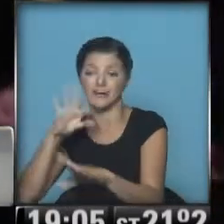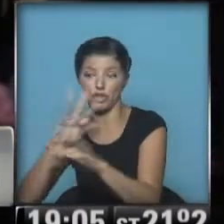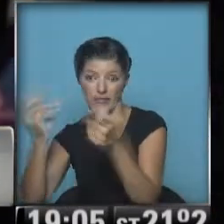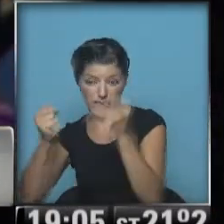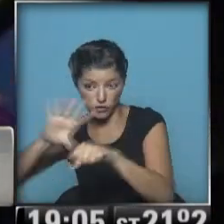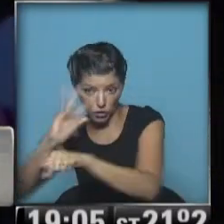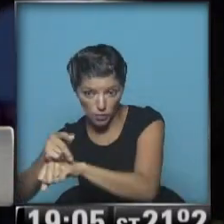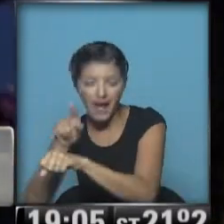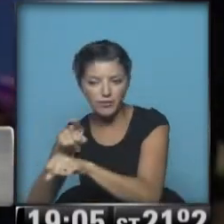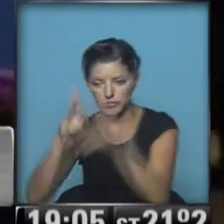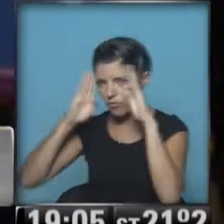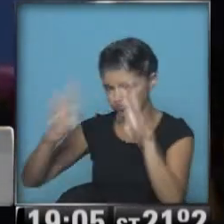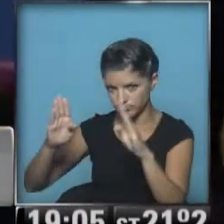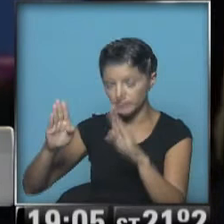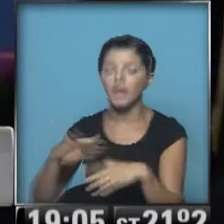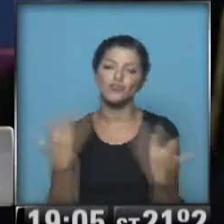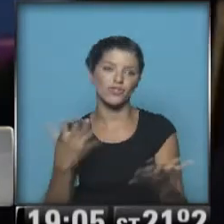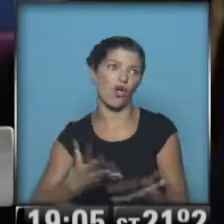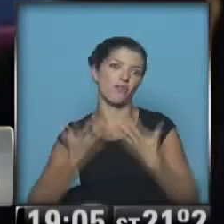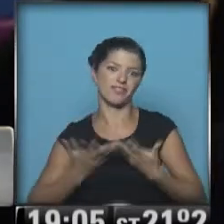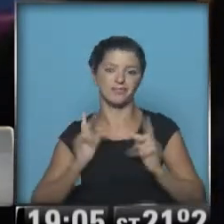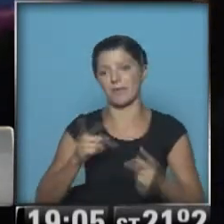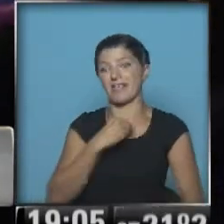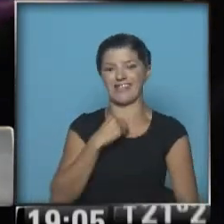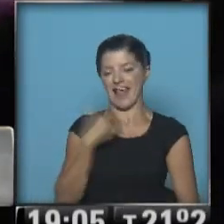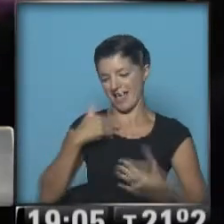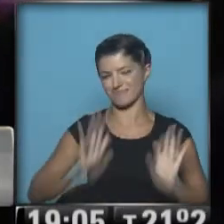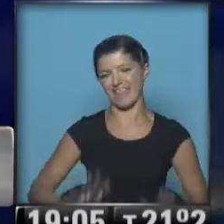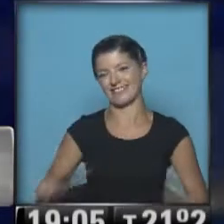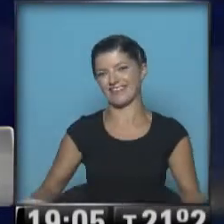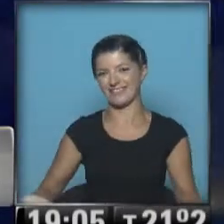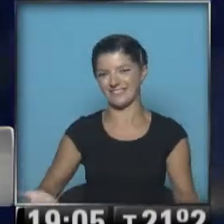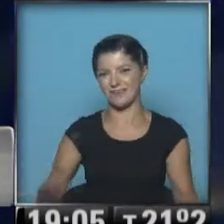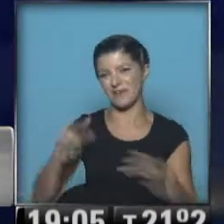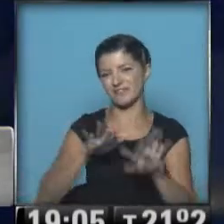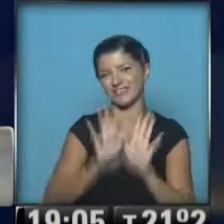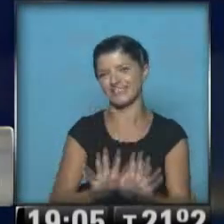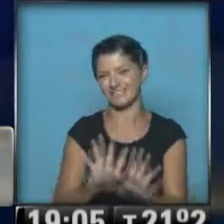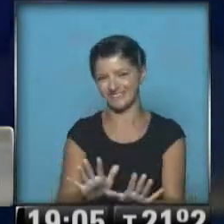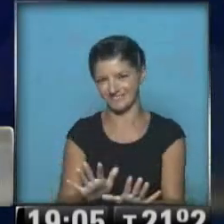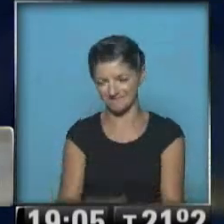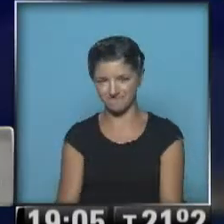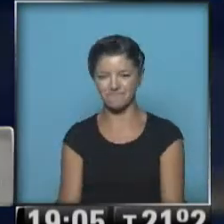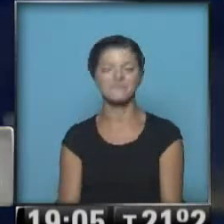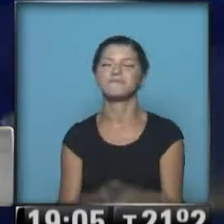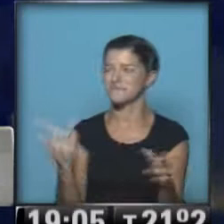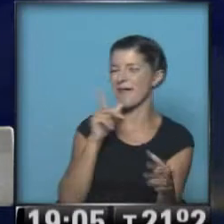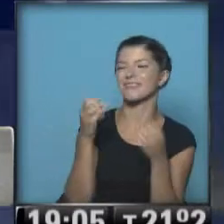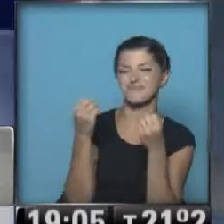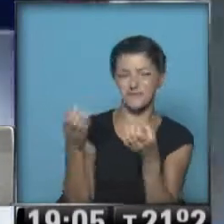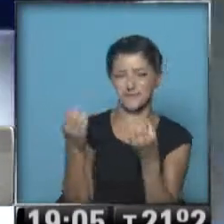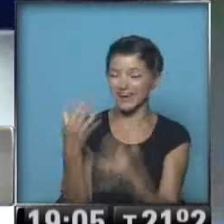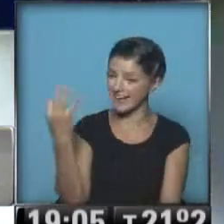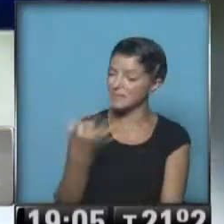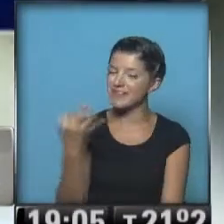estar contentos, alegres, y cómo no voy a vestir con un traje para una ocasión como esta. Bueno, me parece muy bien, y la